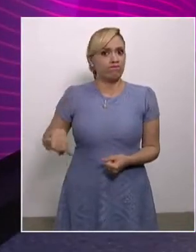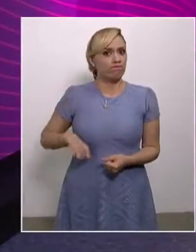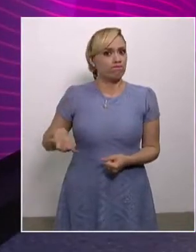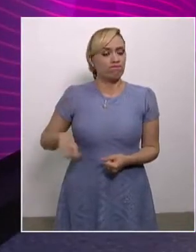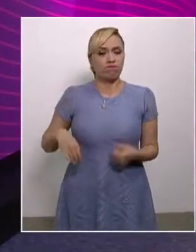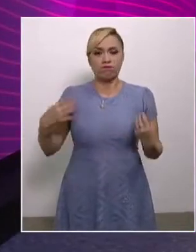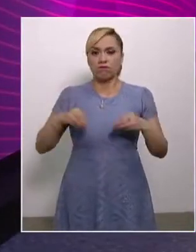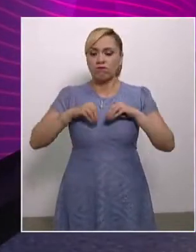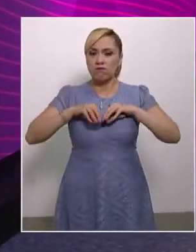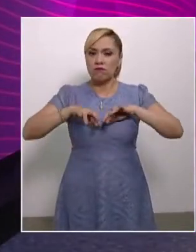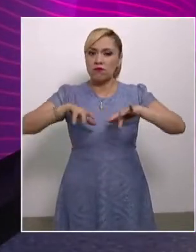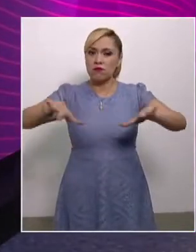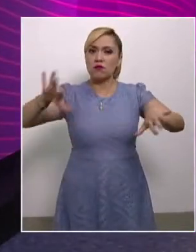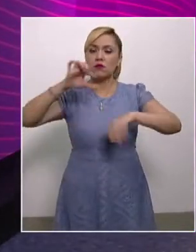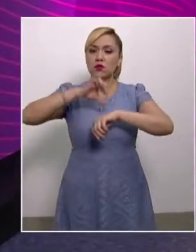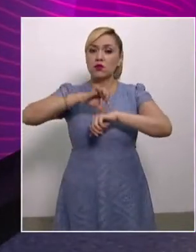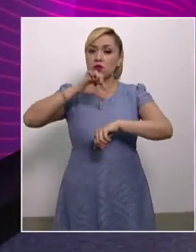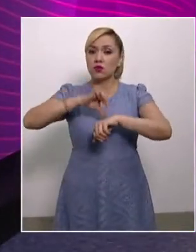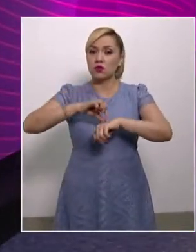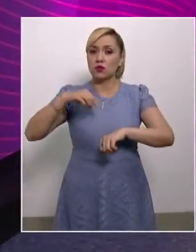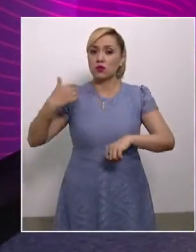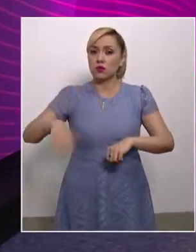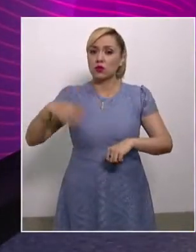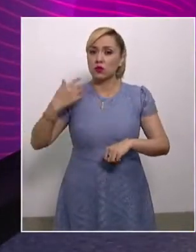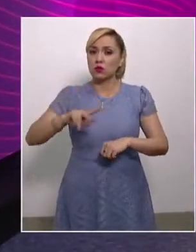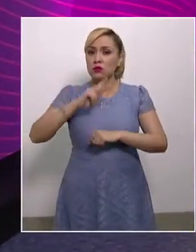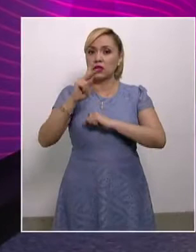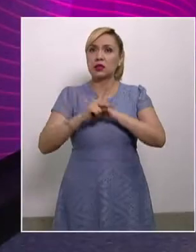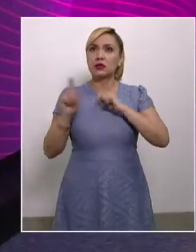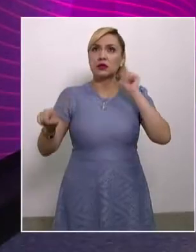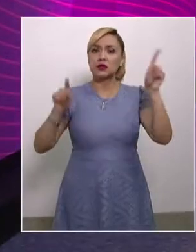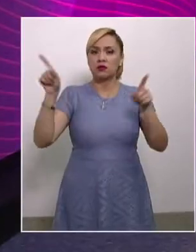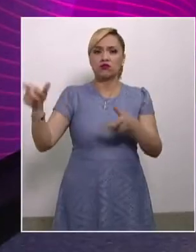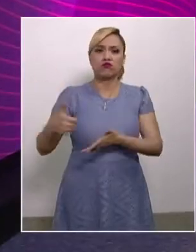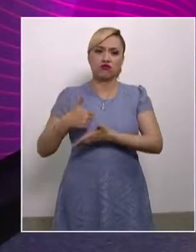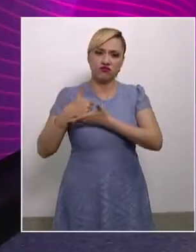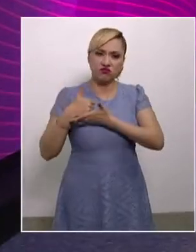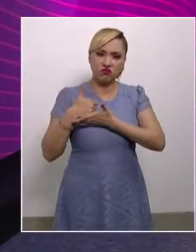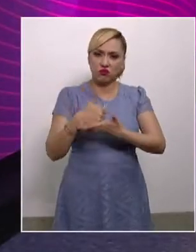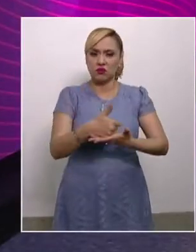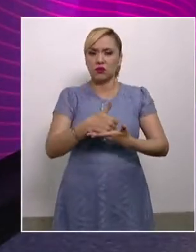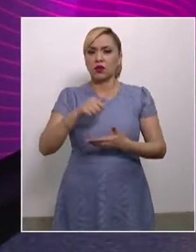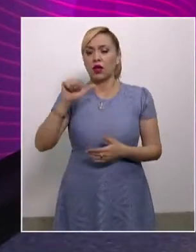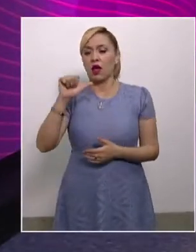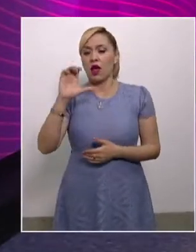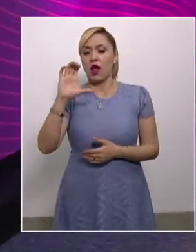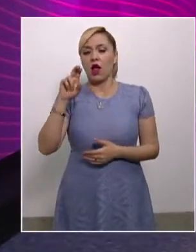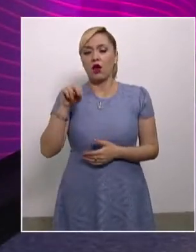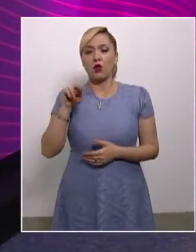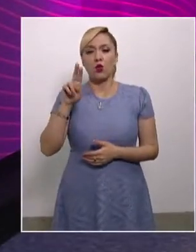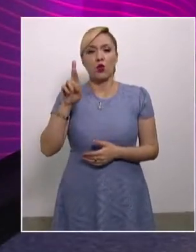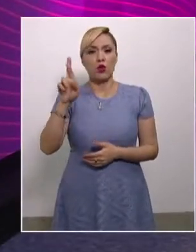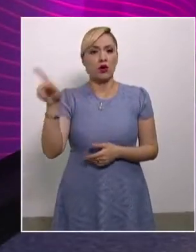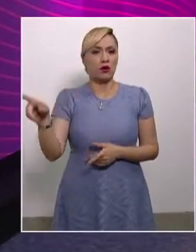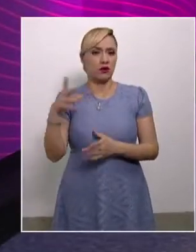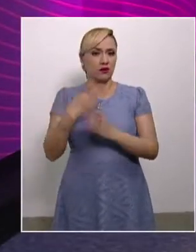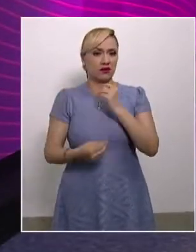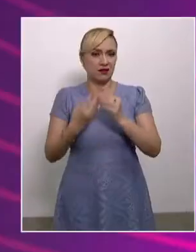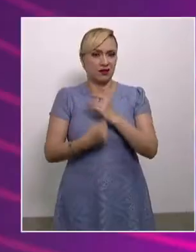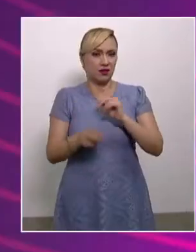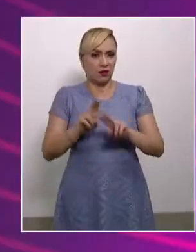red de Médicos Sin Fronteras, la asistencia humanitaria que, digamos, para ACNUR también ha implicado que incrementemos